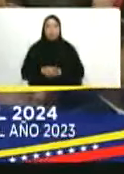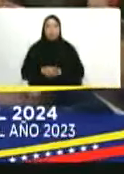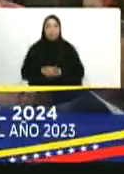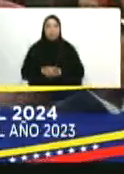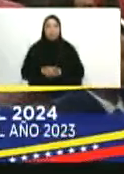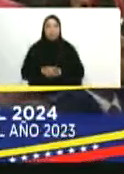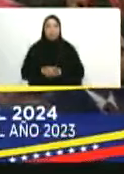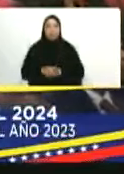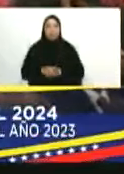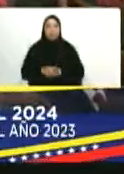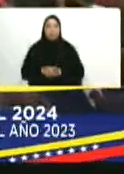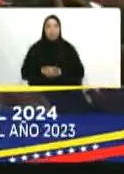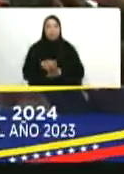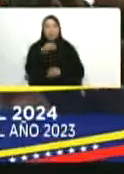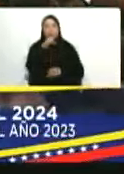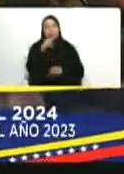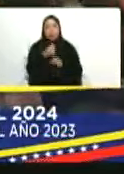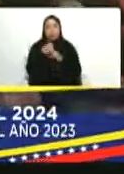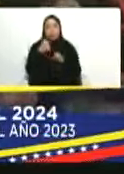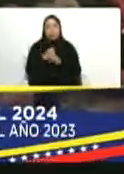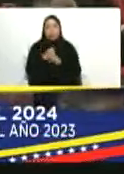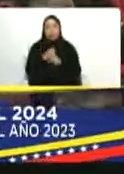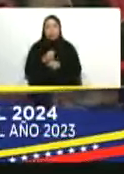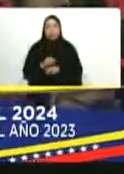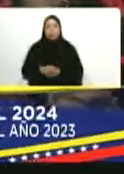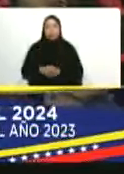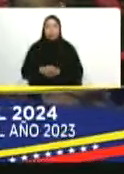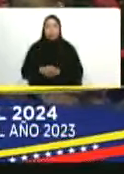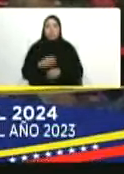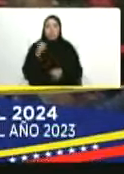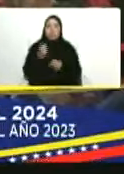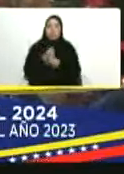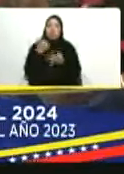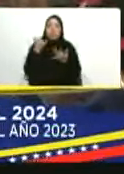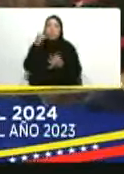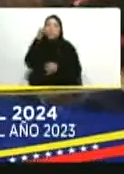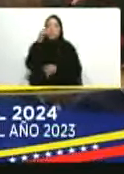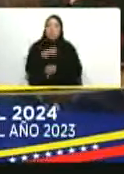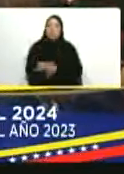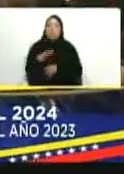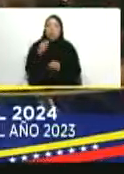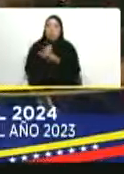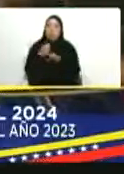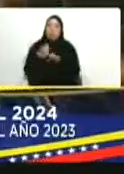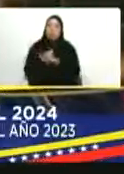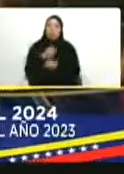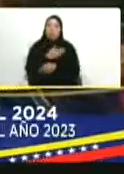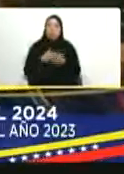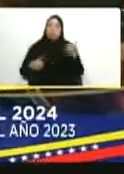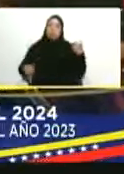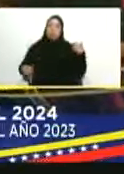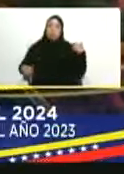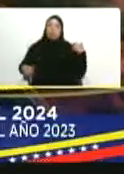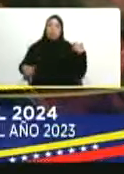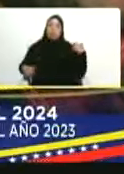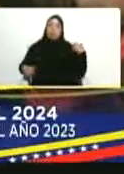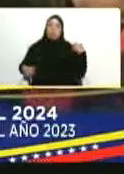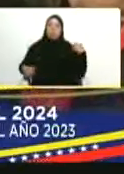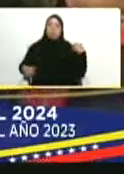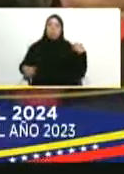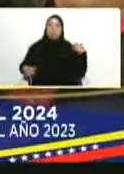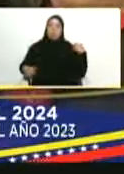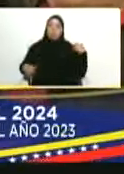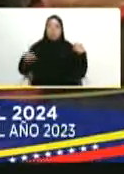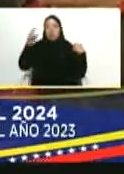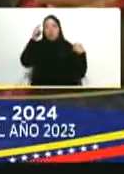También podemos informar que, dando contexto a todo lo que se señala o lo que se señalará el día